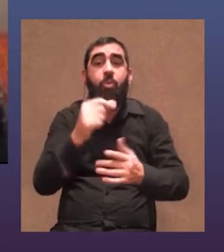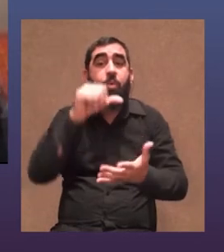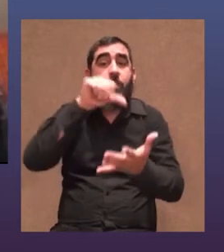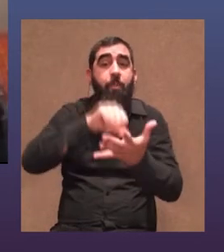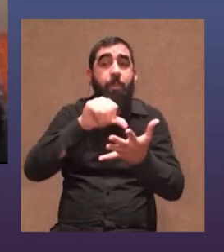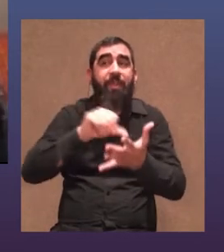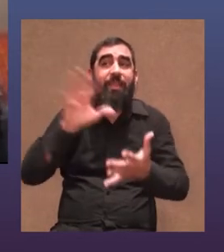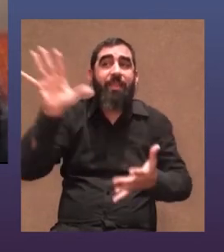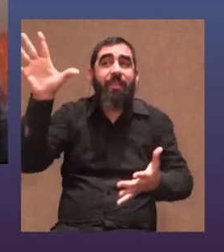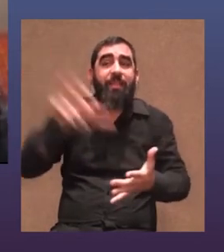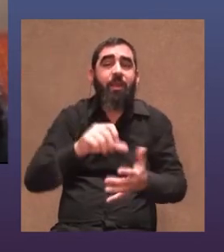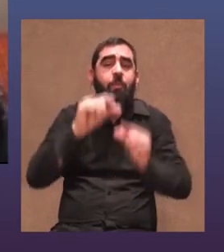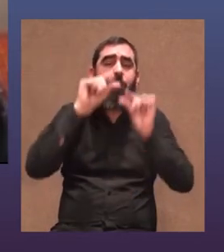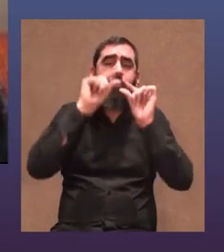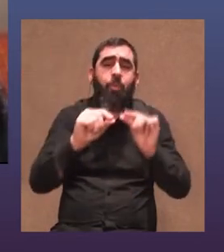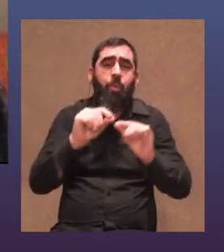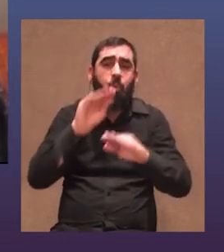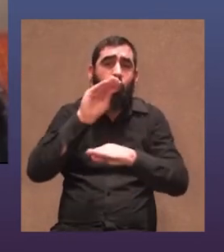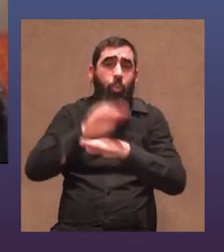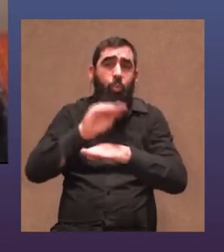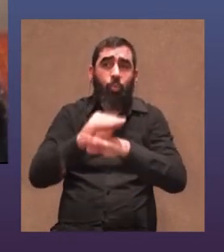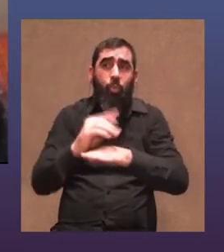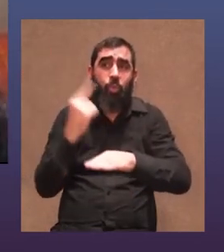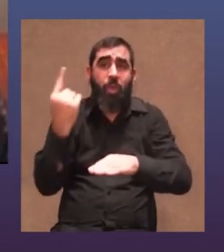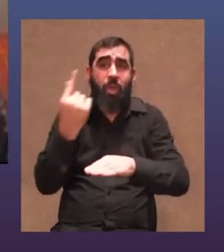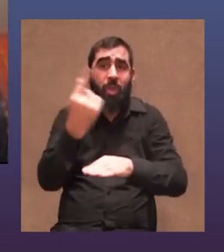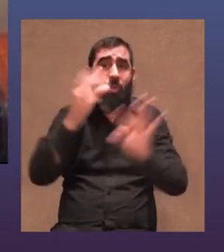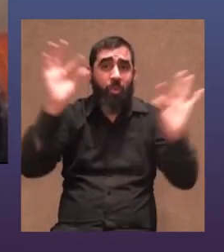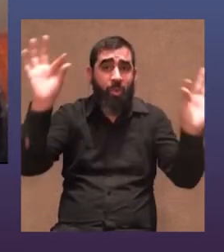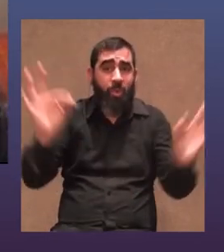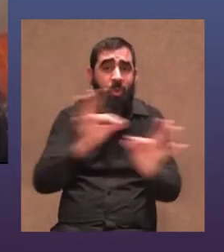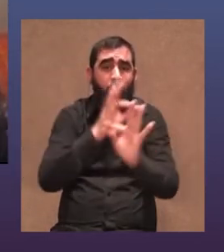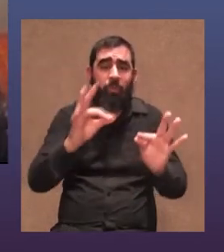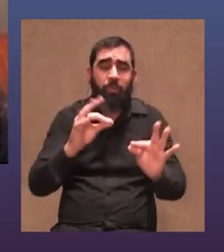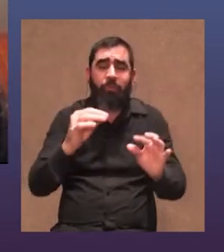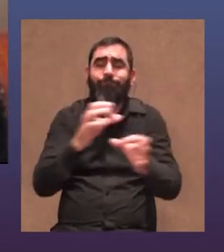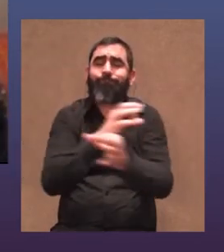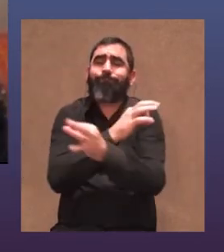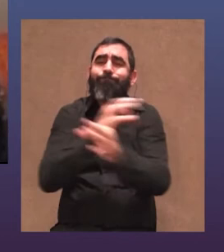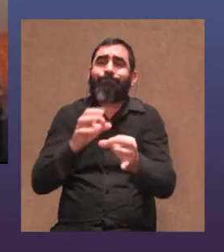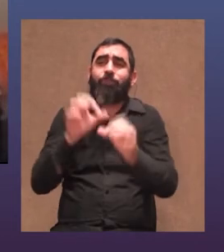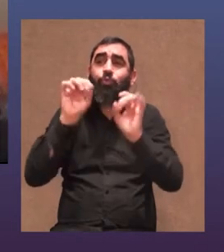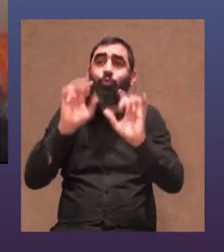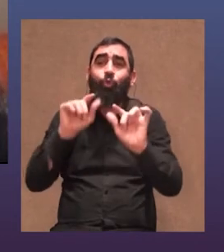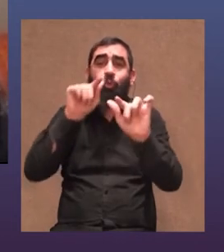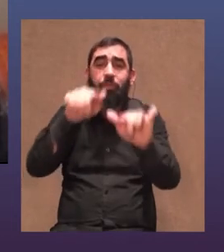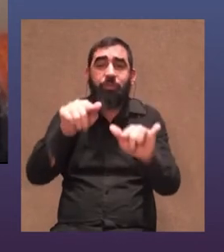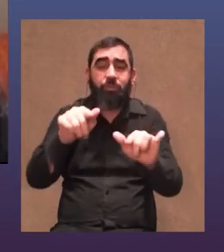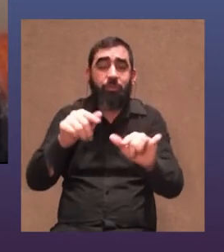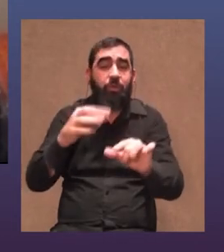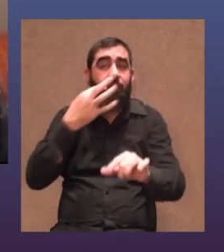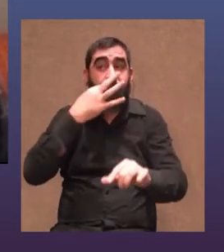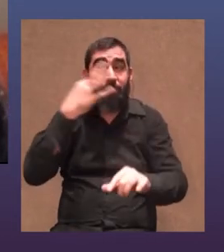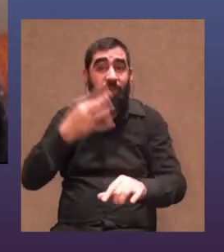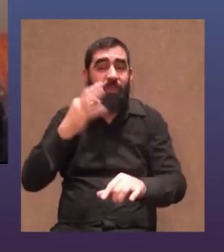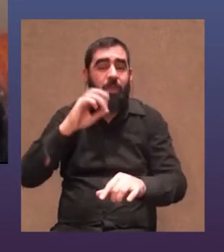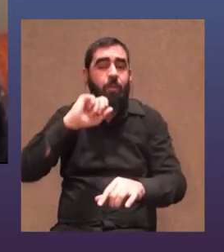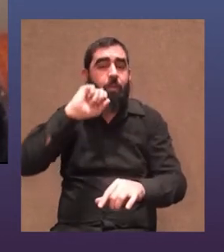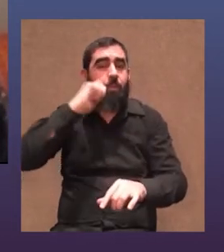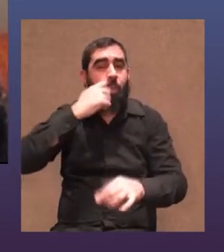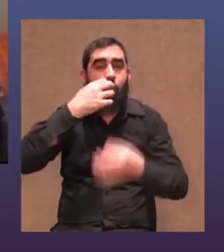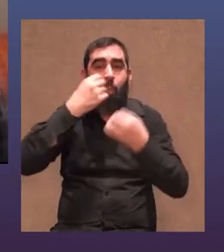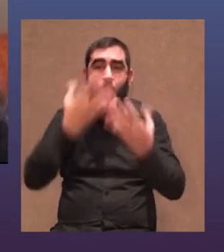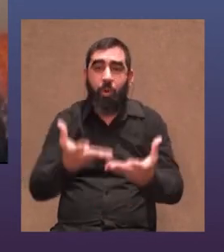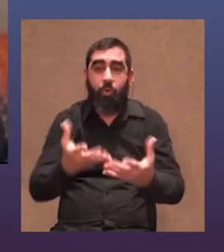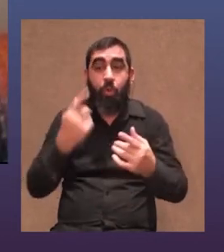algo de su... Sí, sí, clarísimo. De sus compositores, solo con eso ya sería un enriquecimiento, y conocernos